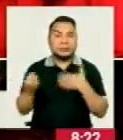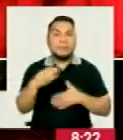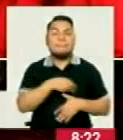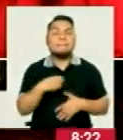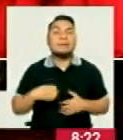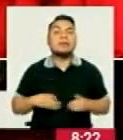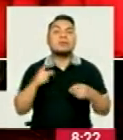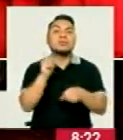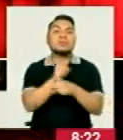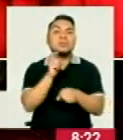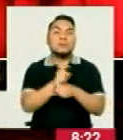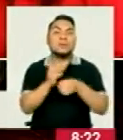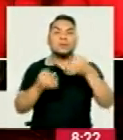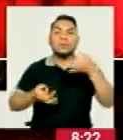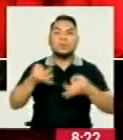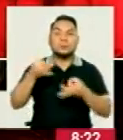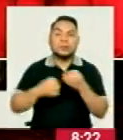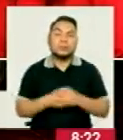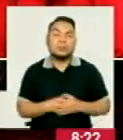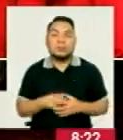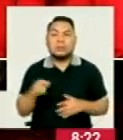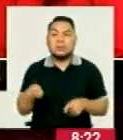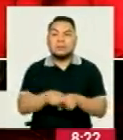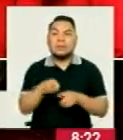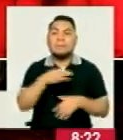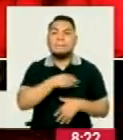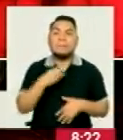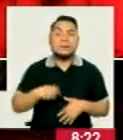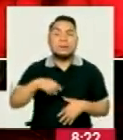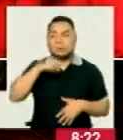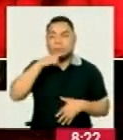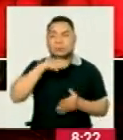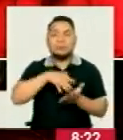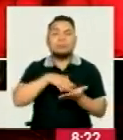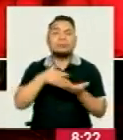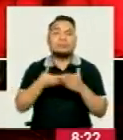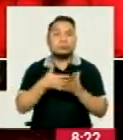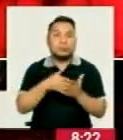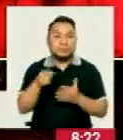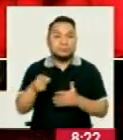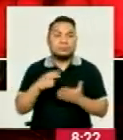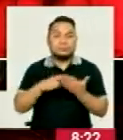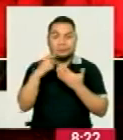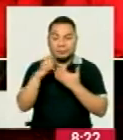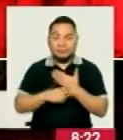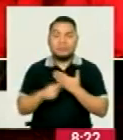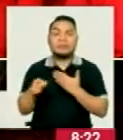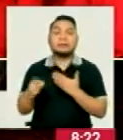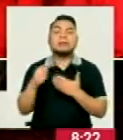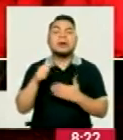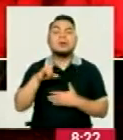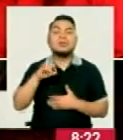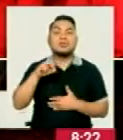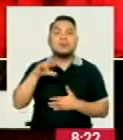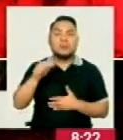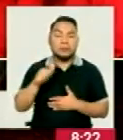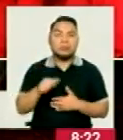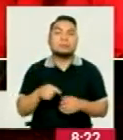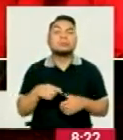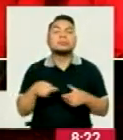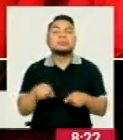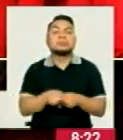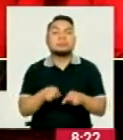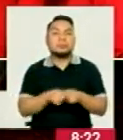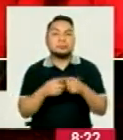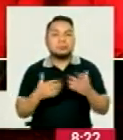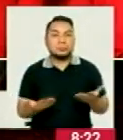de Educación, de Justicia, del Ministerio de la Mujer y Poblaciones Vulnerables a través de sus programas Aurora y Juguemos,